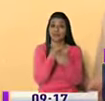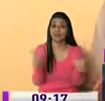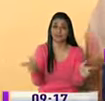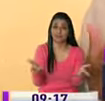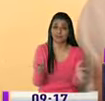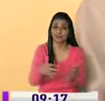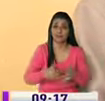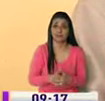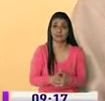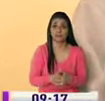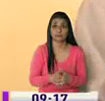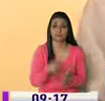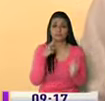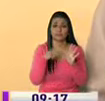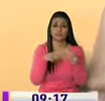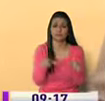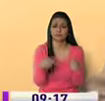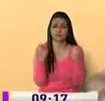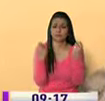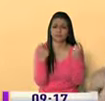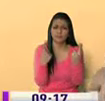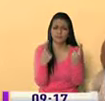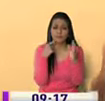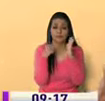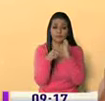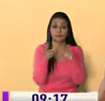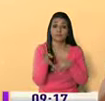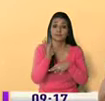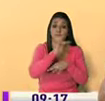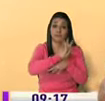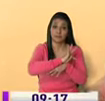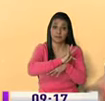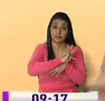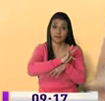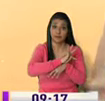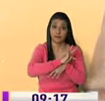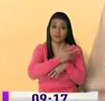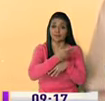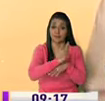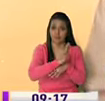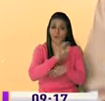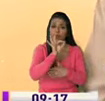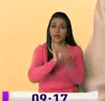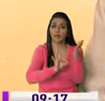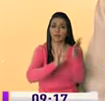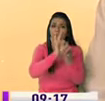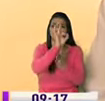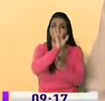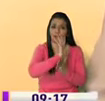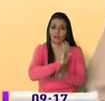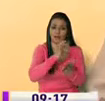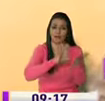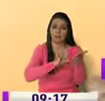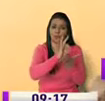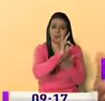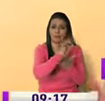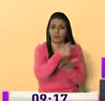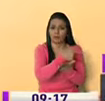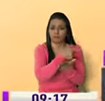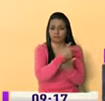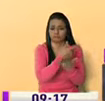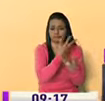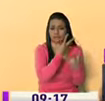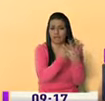no entendemos es que la Asamblea Nacional se esté introncando la